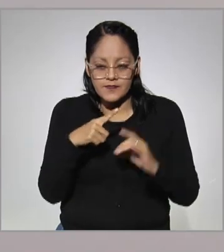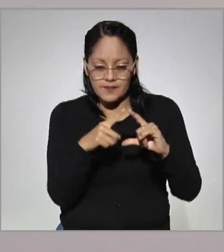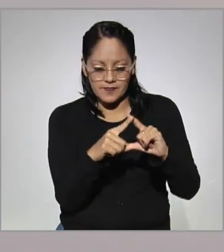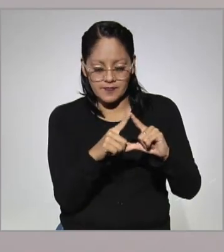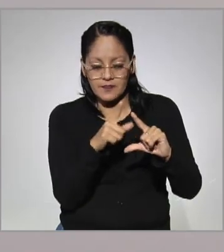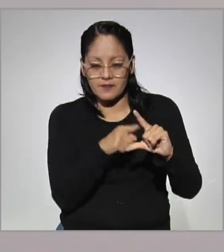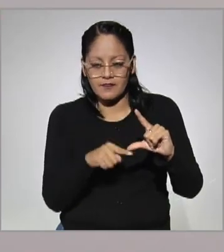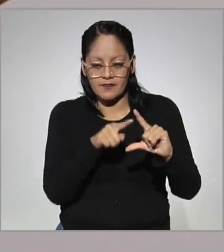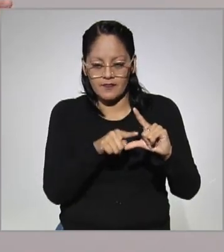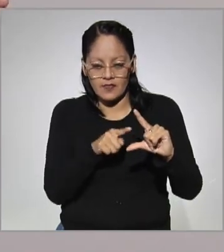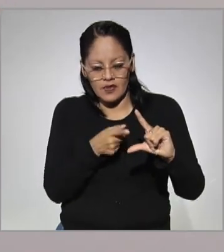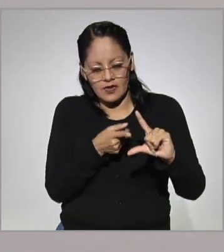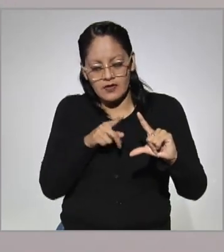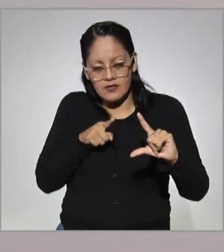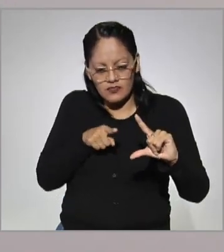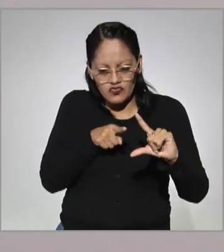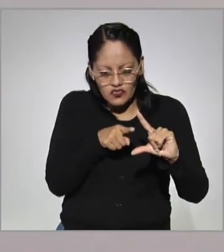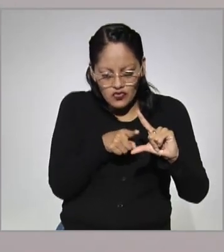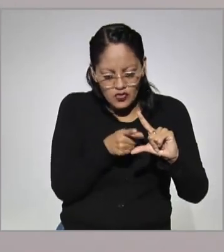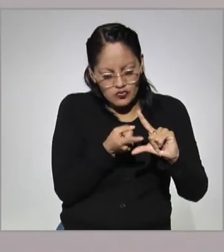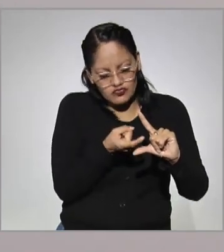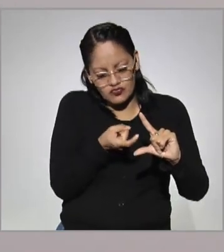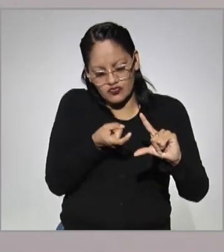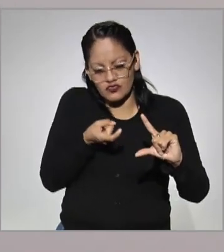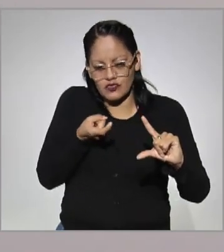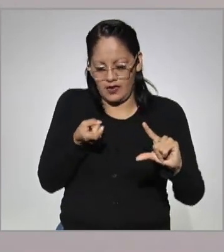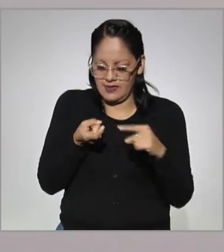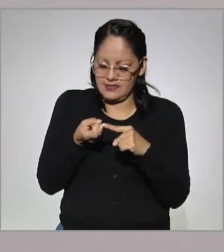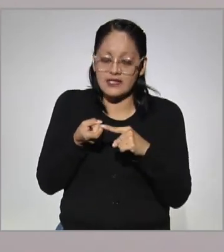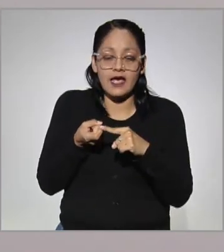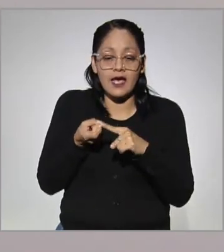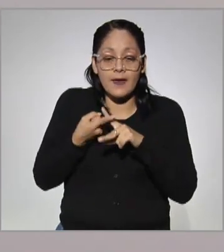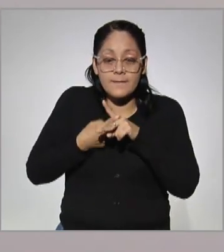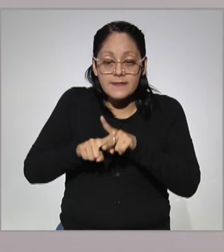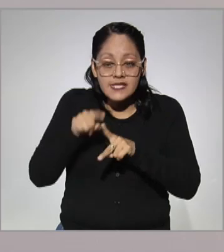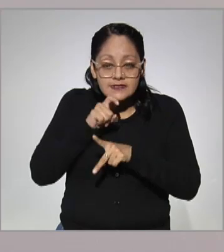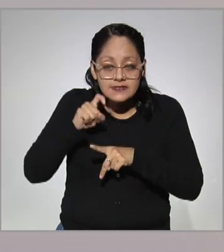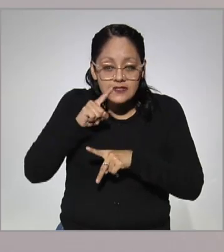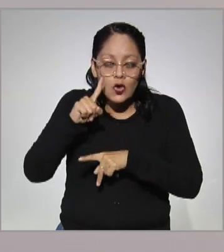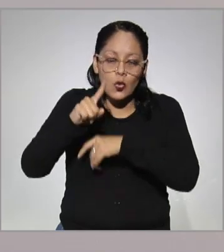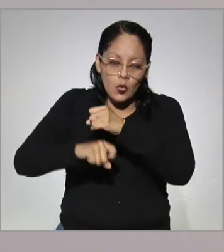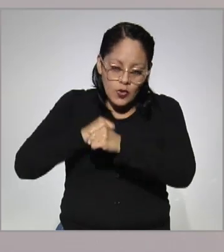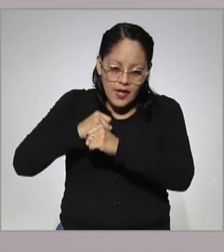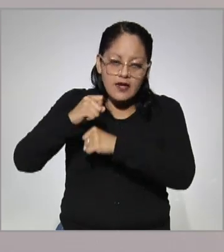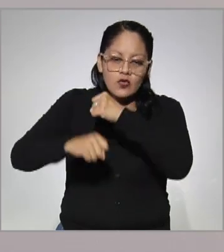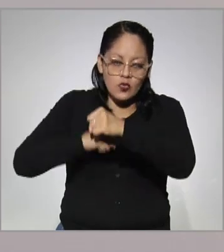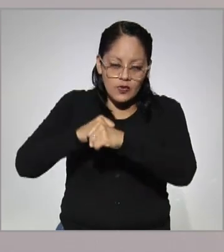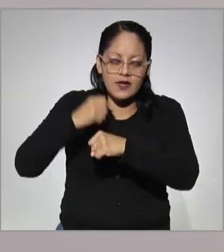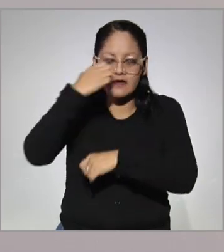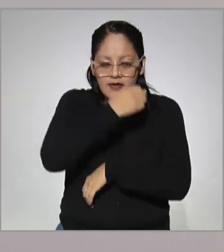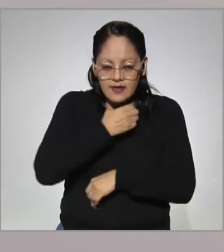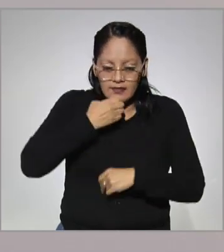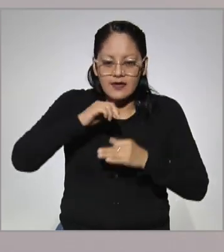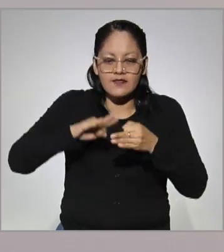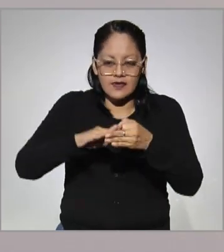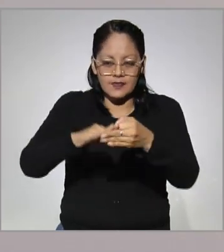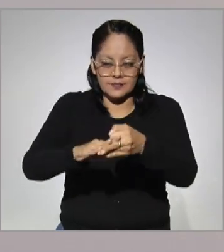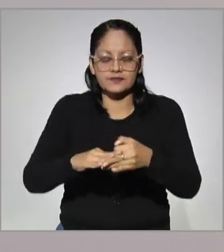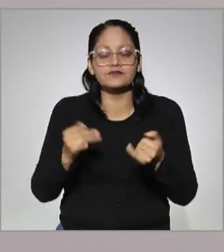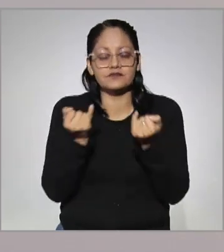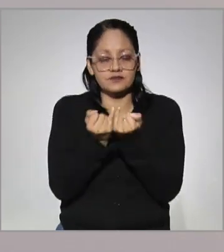la matriz o de la vagina. Idealmente debe de ser al año de que inicia vida sexual y se hace